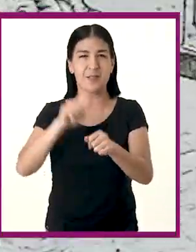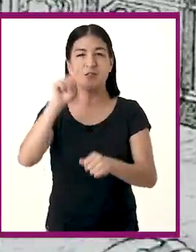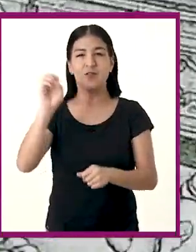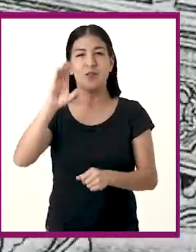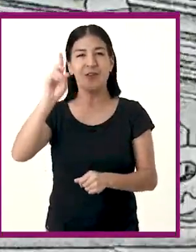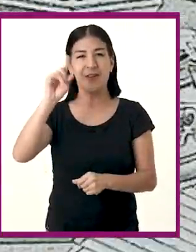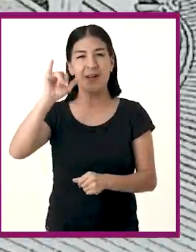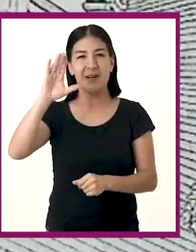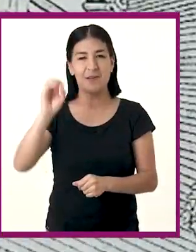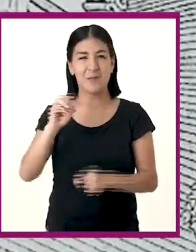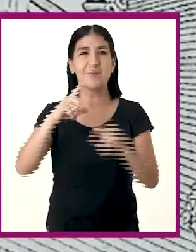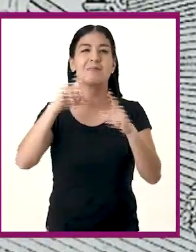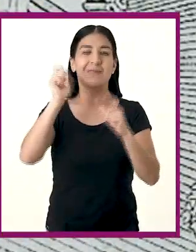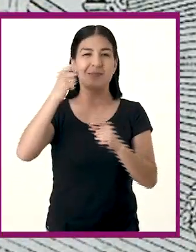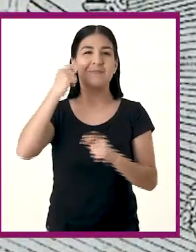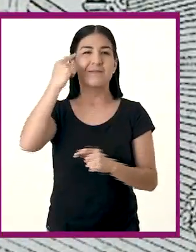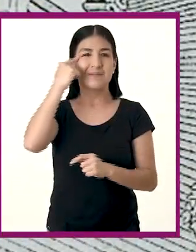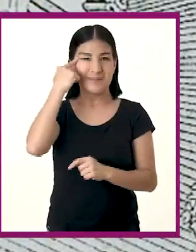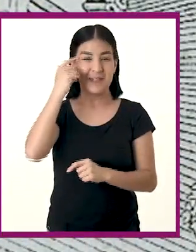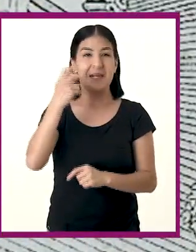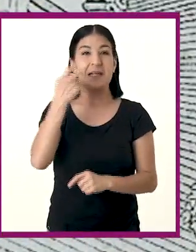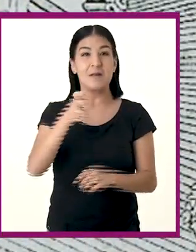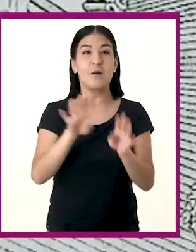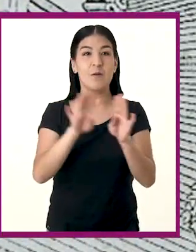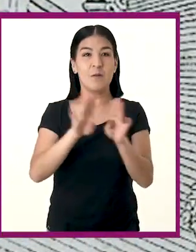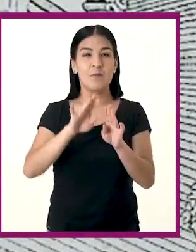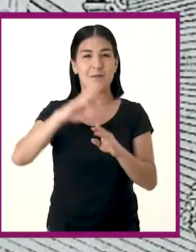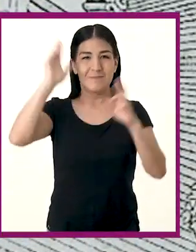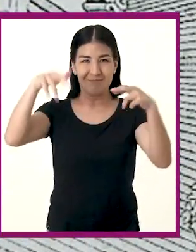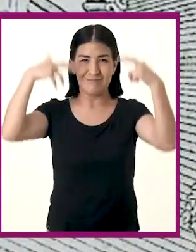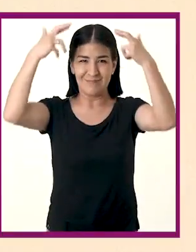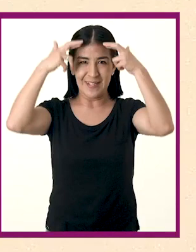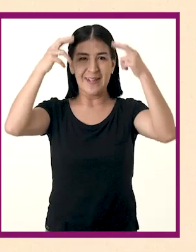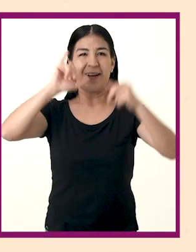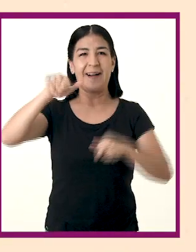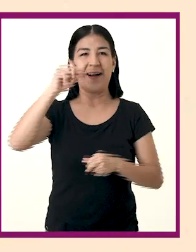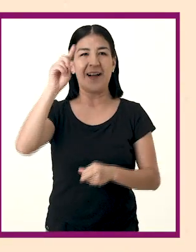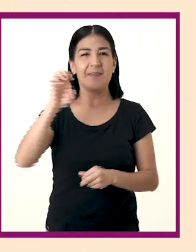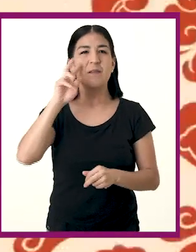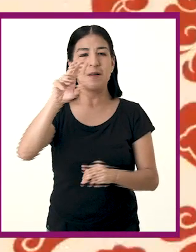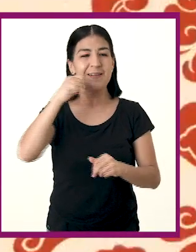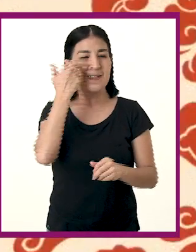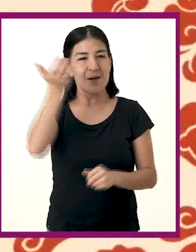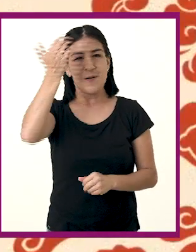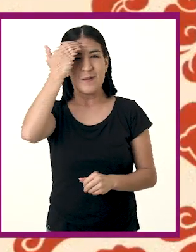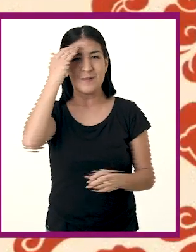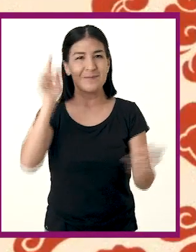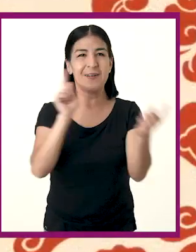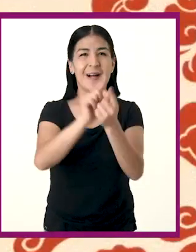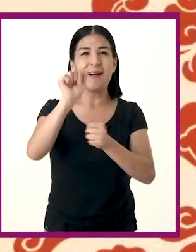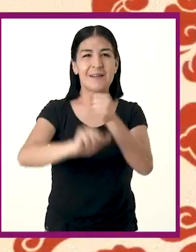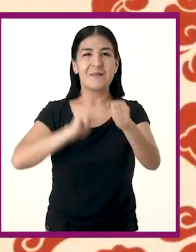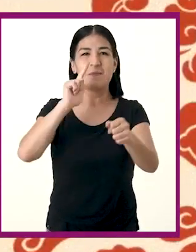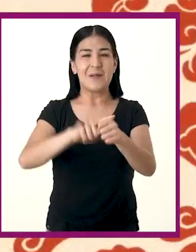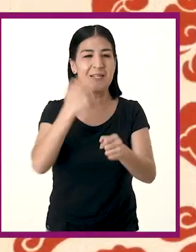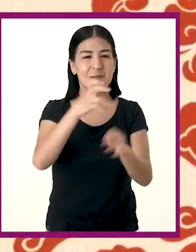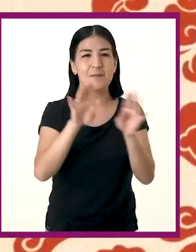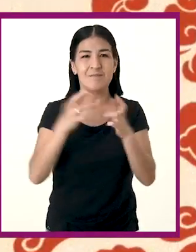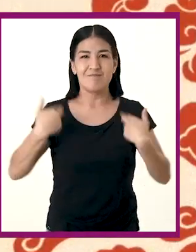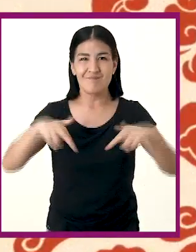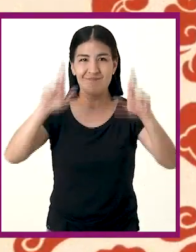zodiaco chino, pero la más popular cuenta que el rey Jade estaba aburrido en el cielo y quiso conocer a los animales